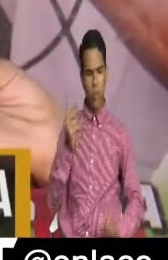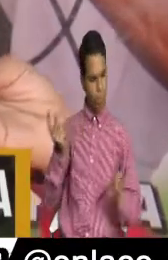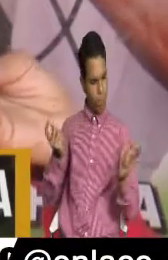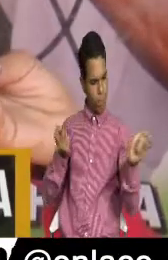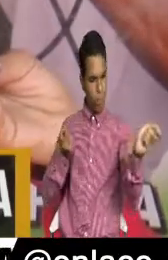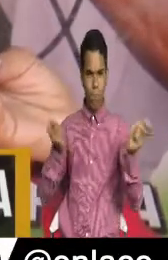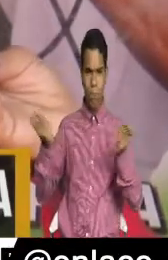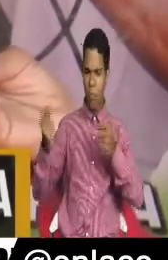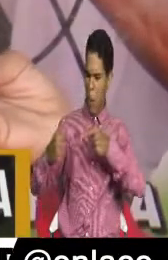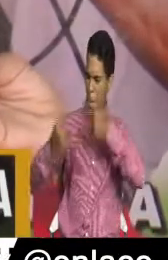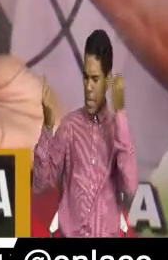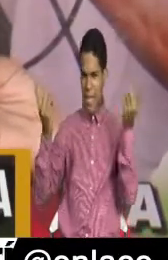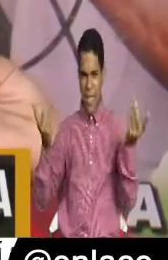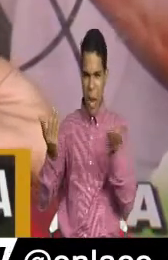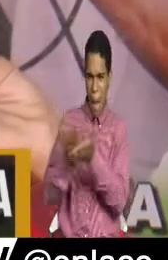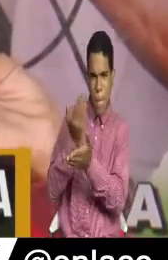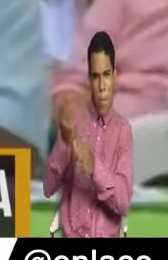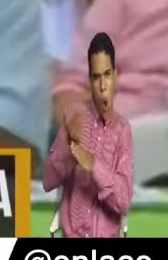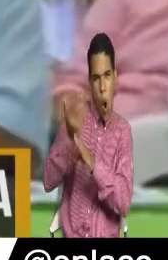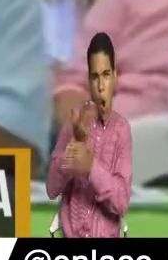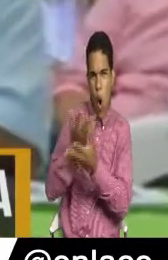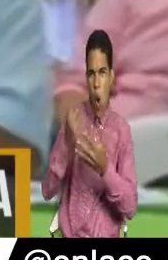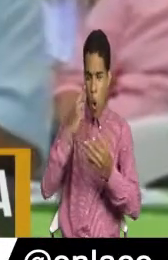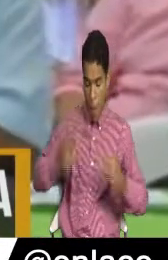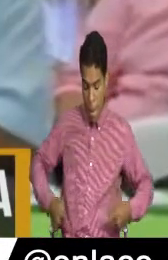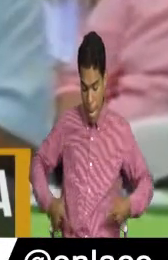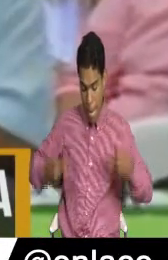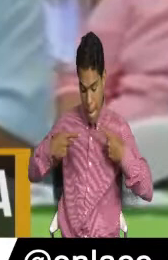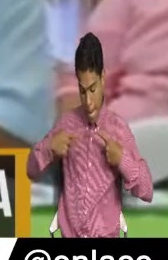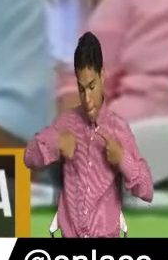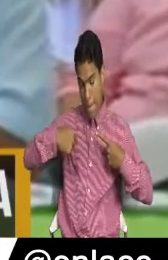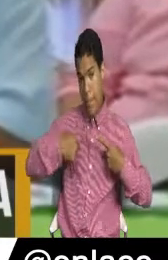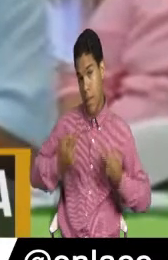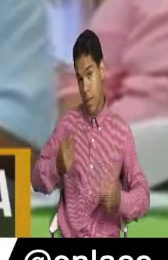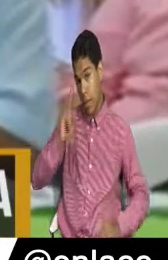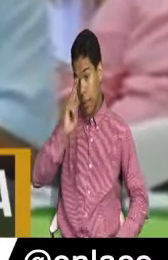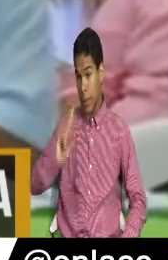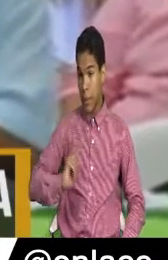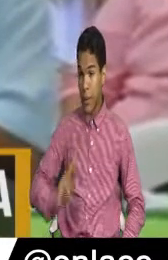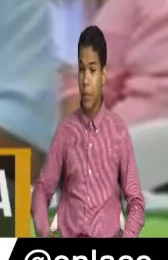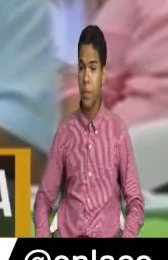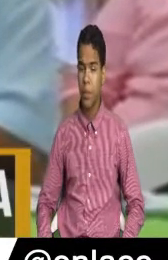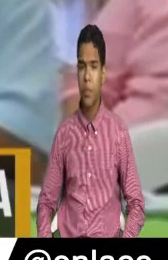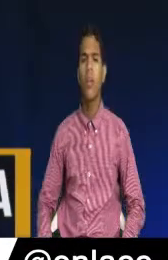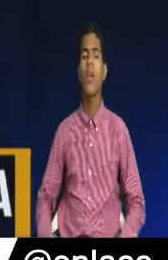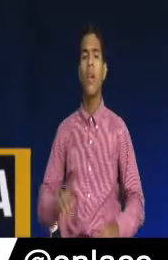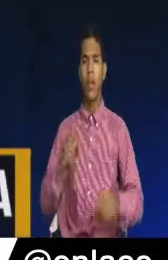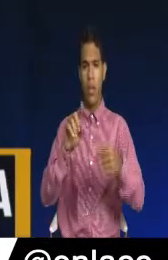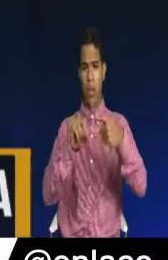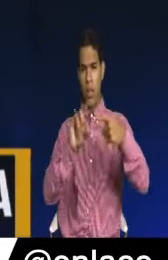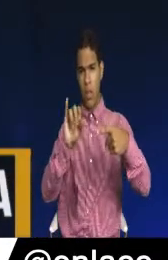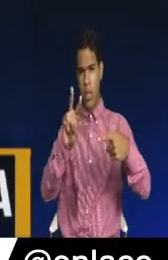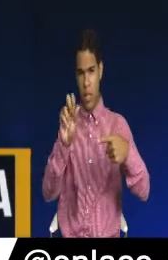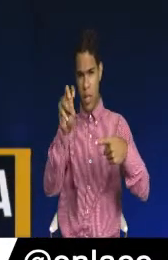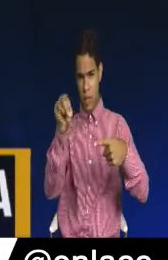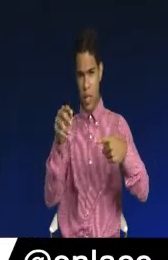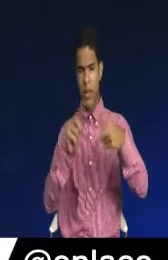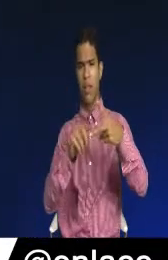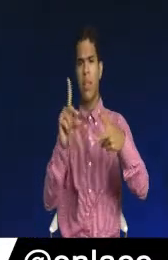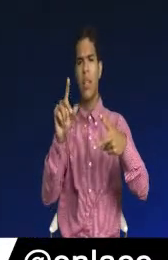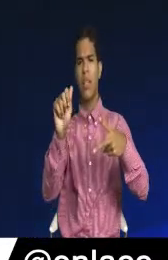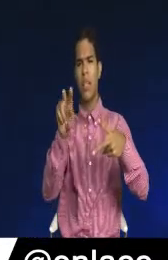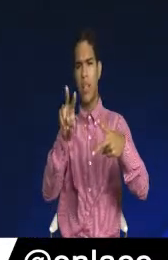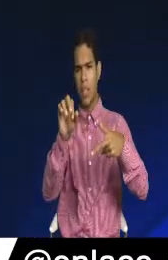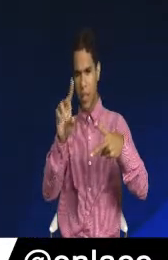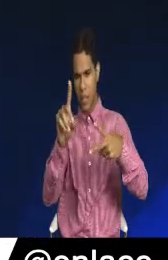y que se respete la vida. En el panfleto también aparecen los nombres de Iván Madero, David Ravelo,